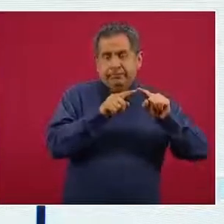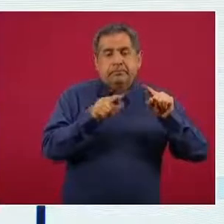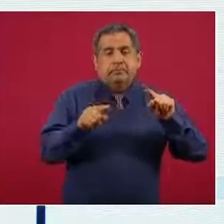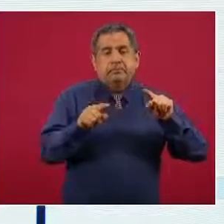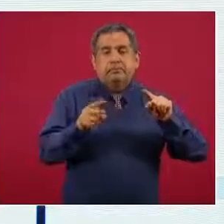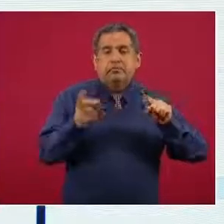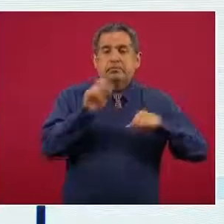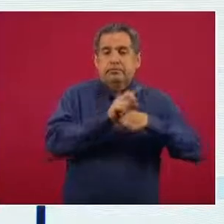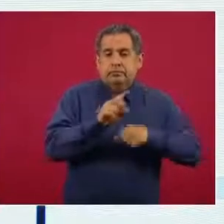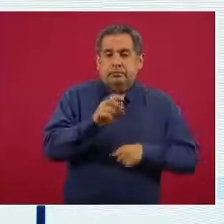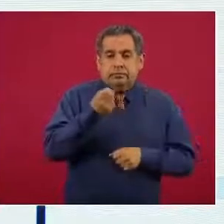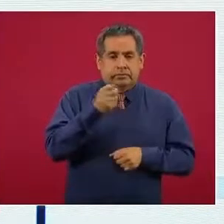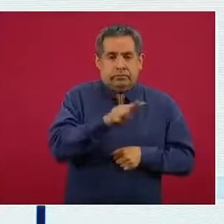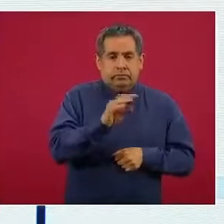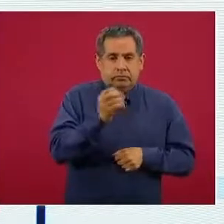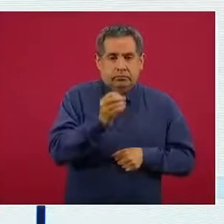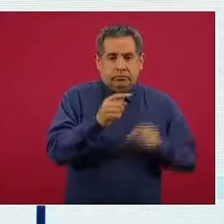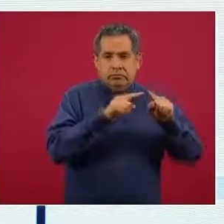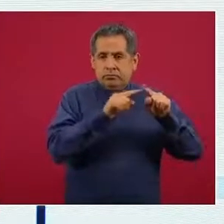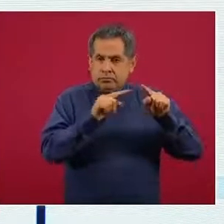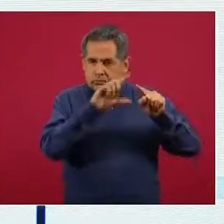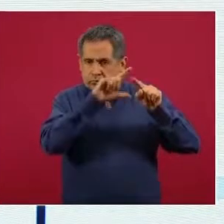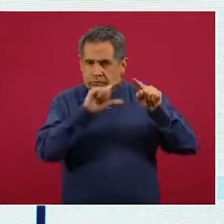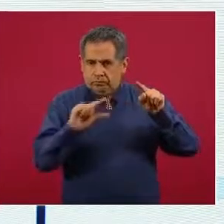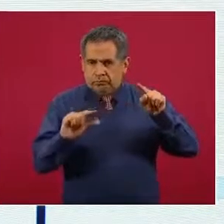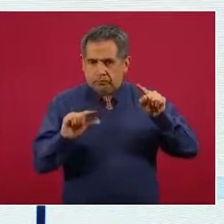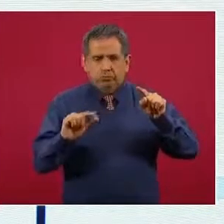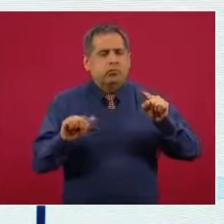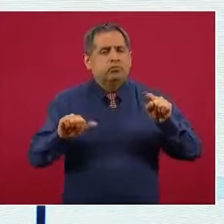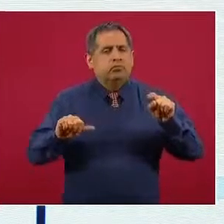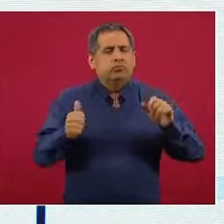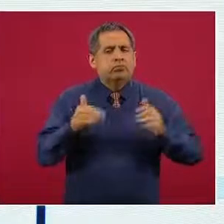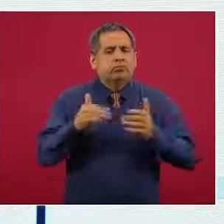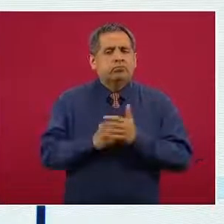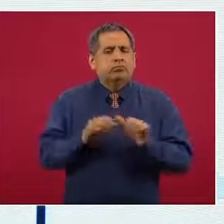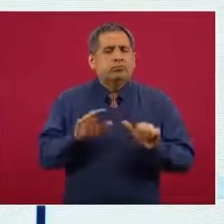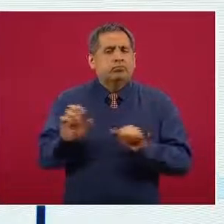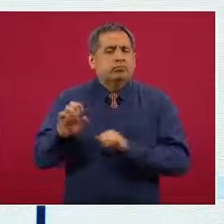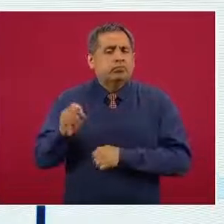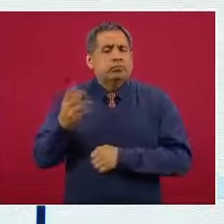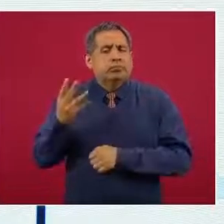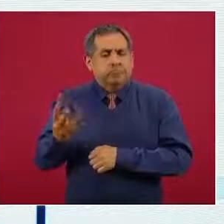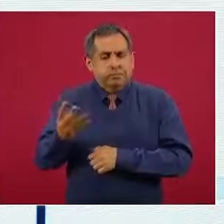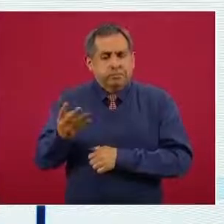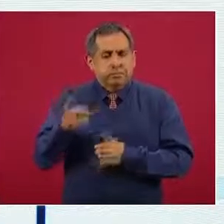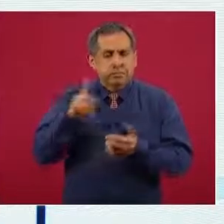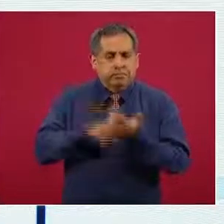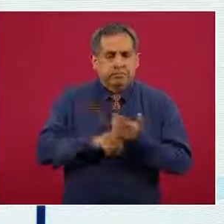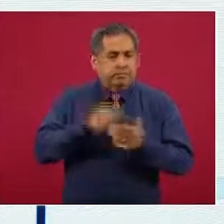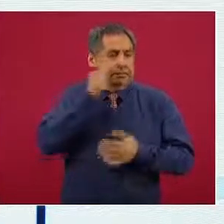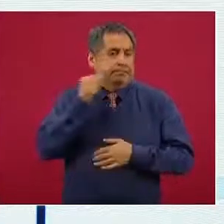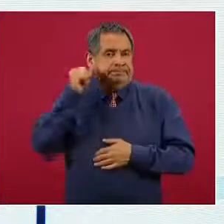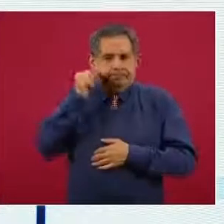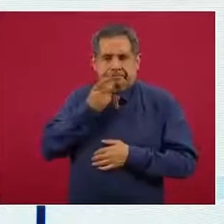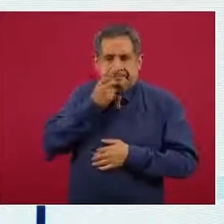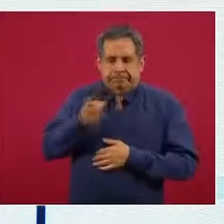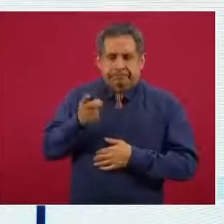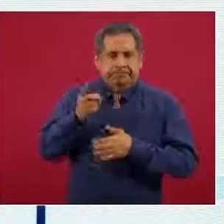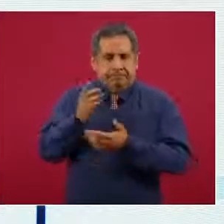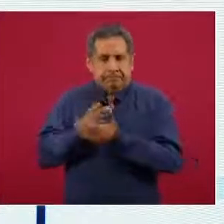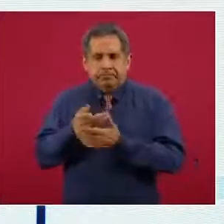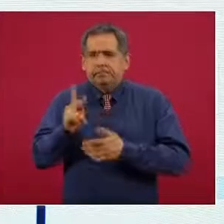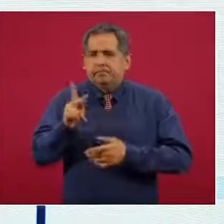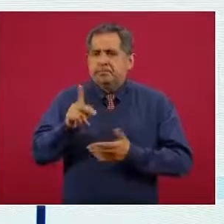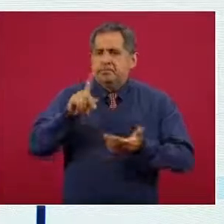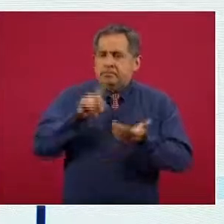El 19 de octubre llegamos a una reducción de 11.604, es decir, al corte de ayer, pero